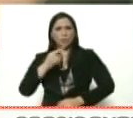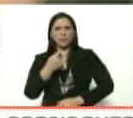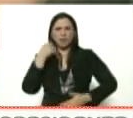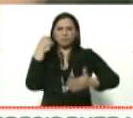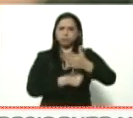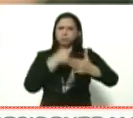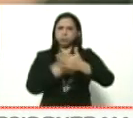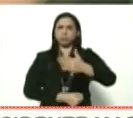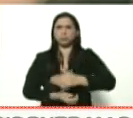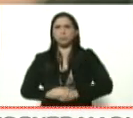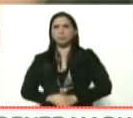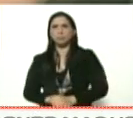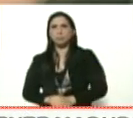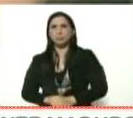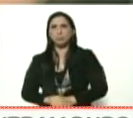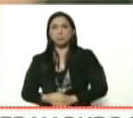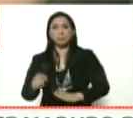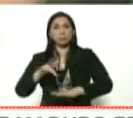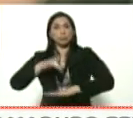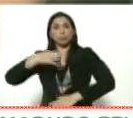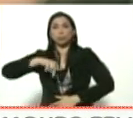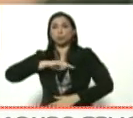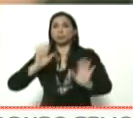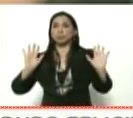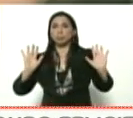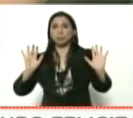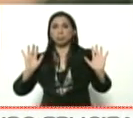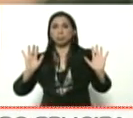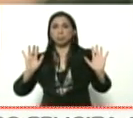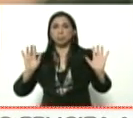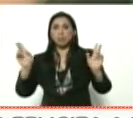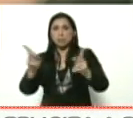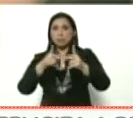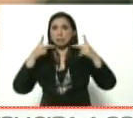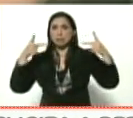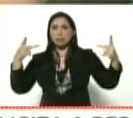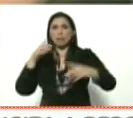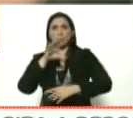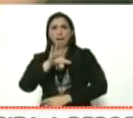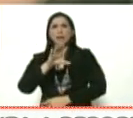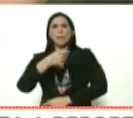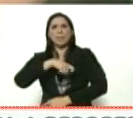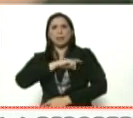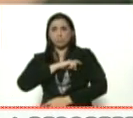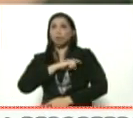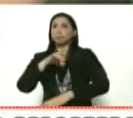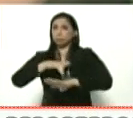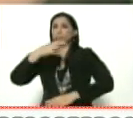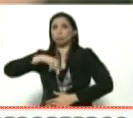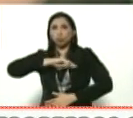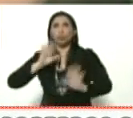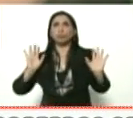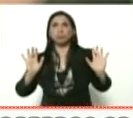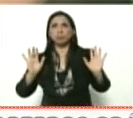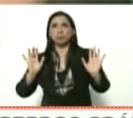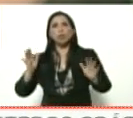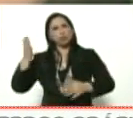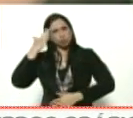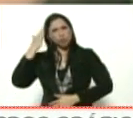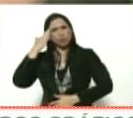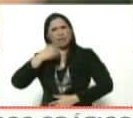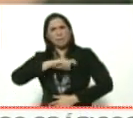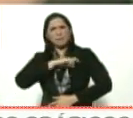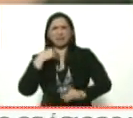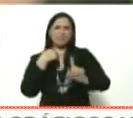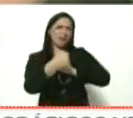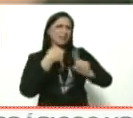batallando. Nos toca. Diario País de España, nos toca. Yo sé que en España me